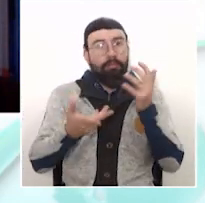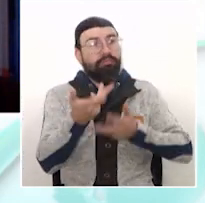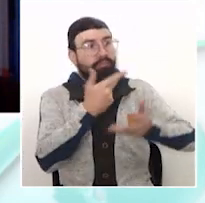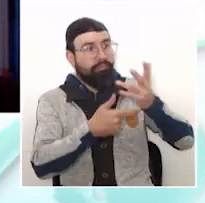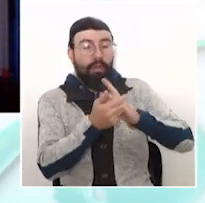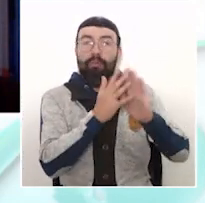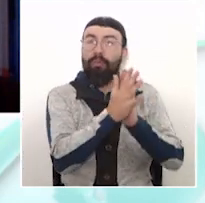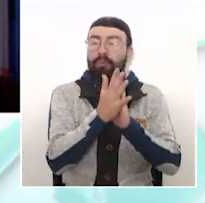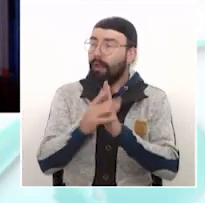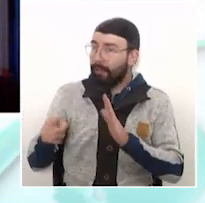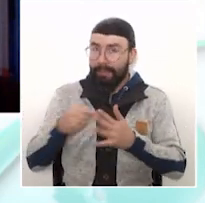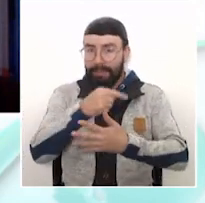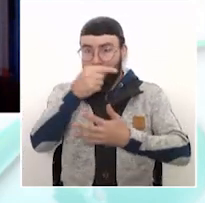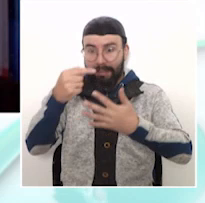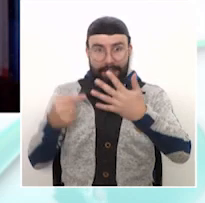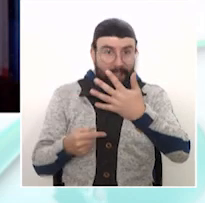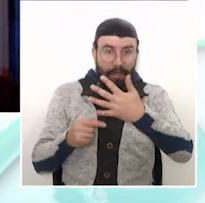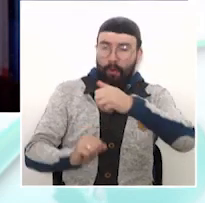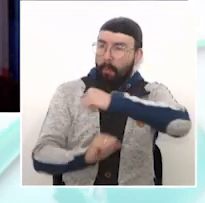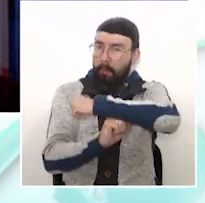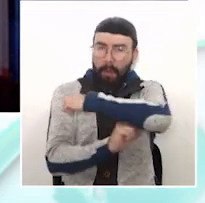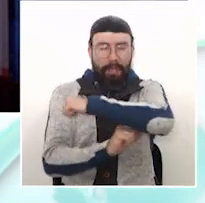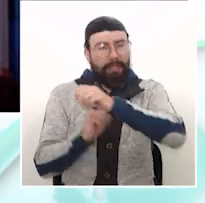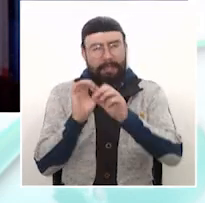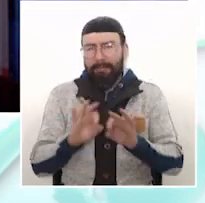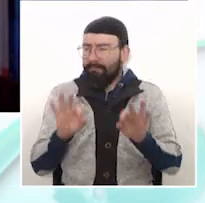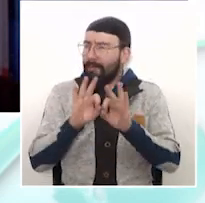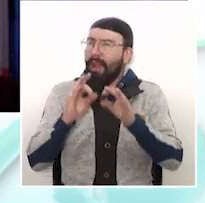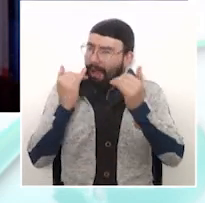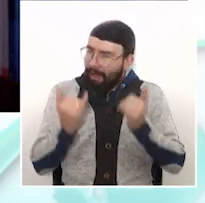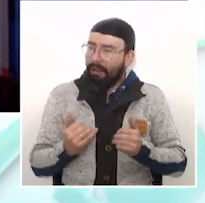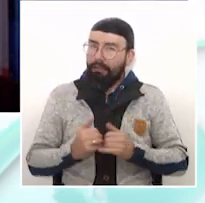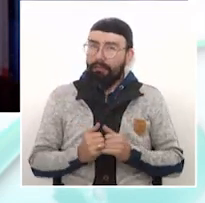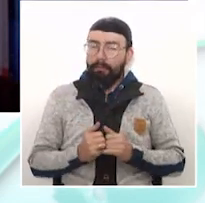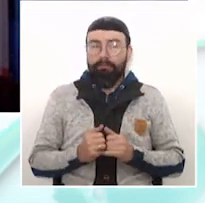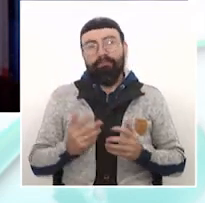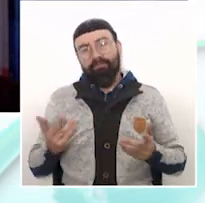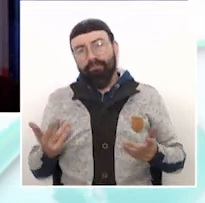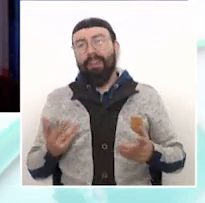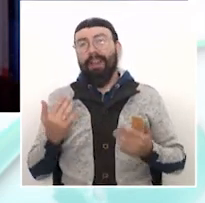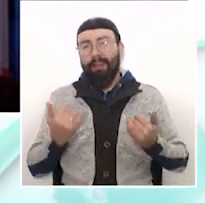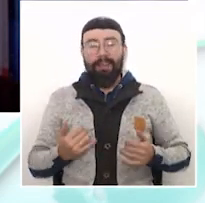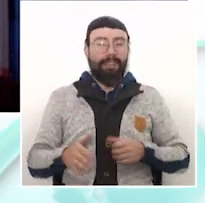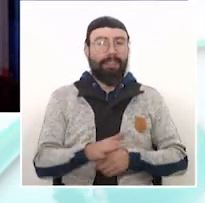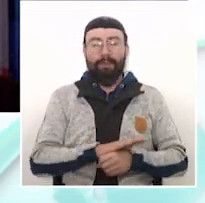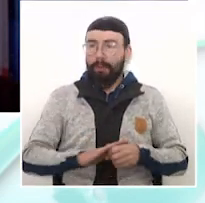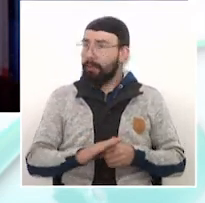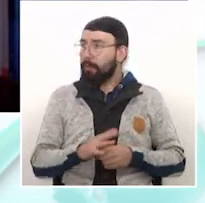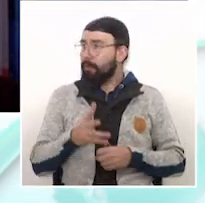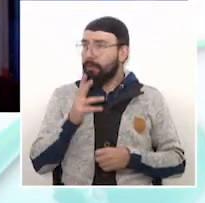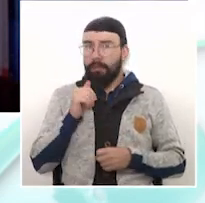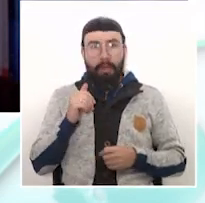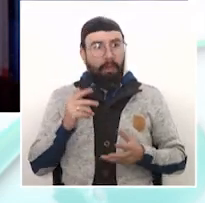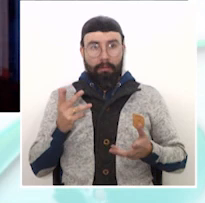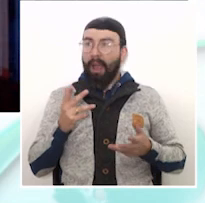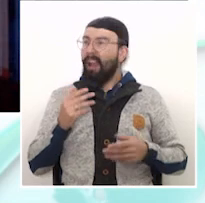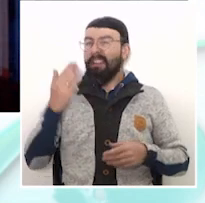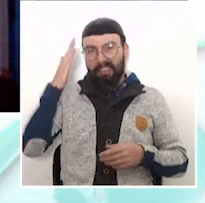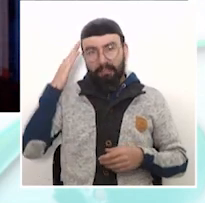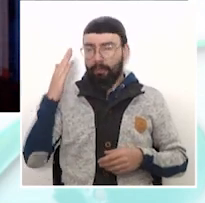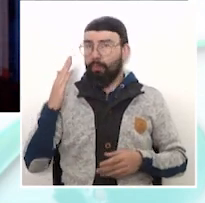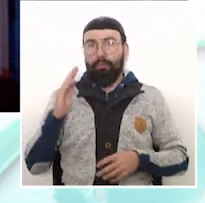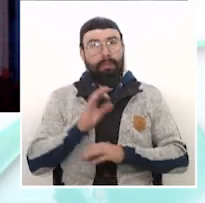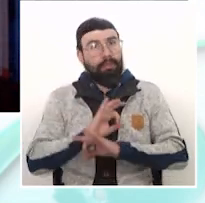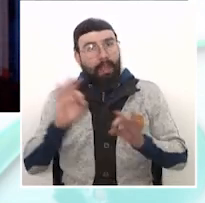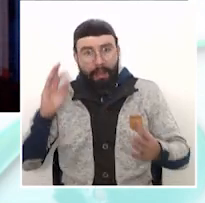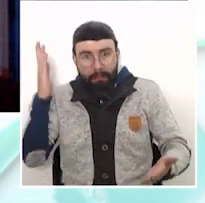cinco pilares, especialmente en este momento donde hemos pasado por una situación que nadie esperaba y que a pesar de